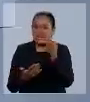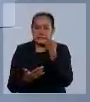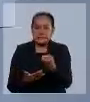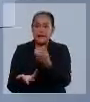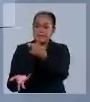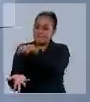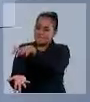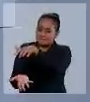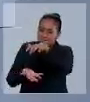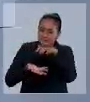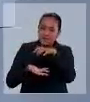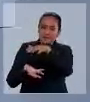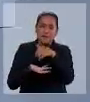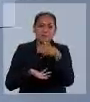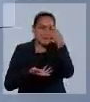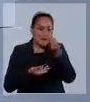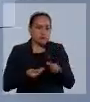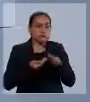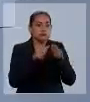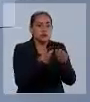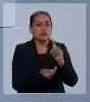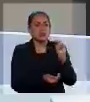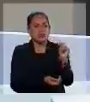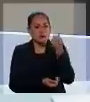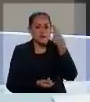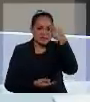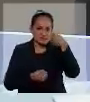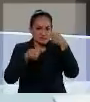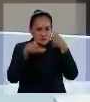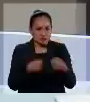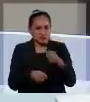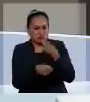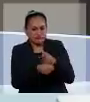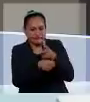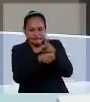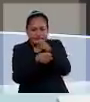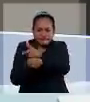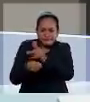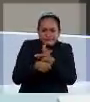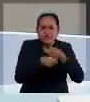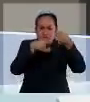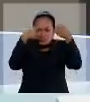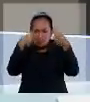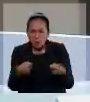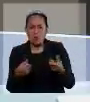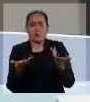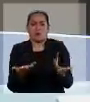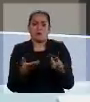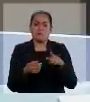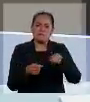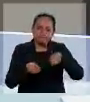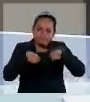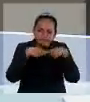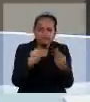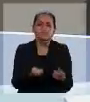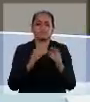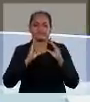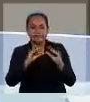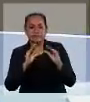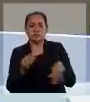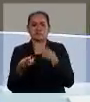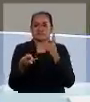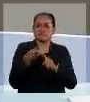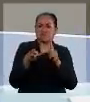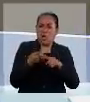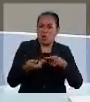Tecnología para la seguridad, tecnología para vender, tecnología para educar, tecnología para gobernar. Eso